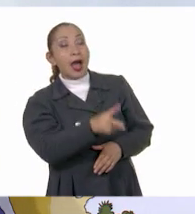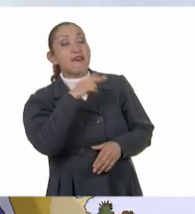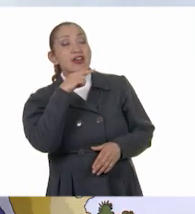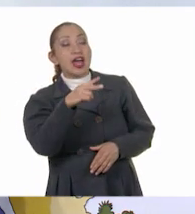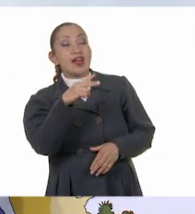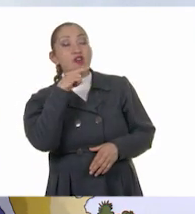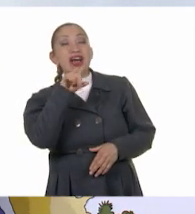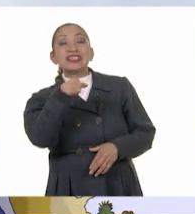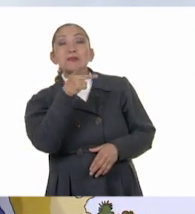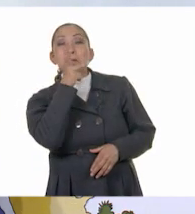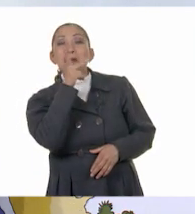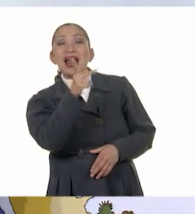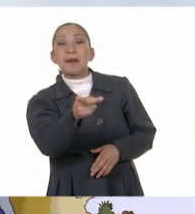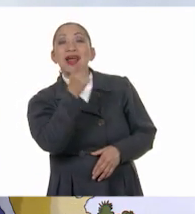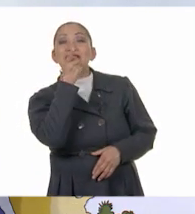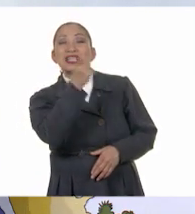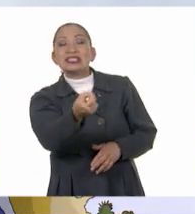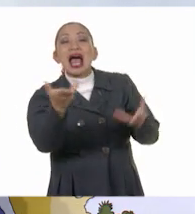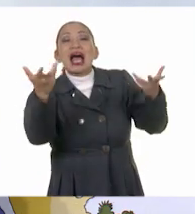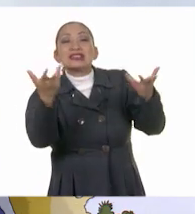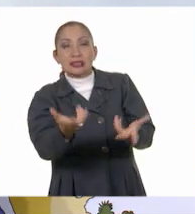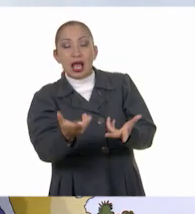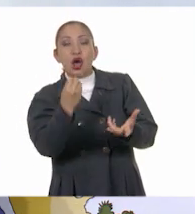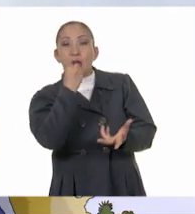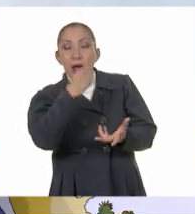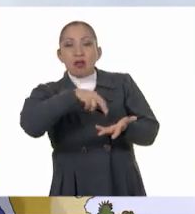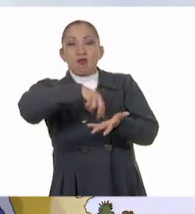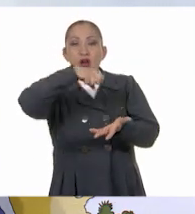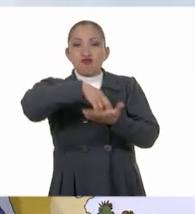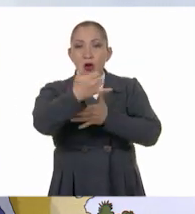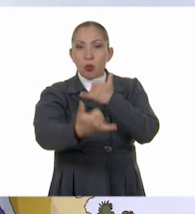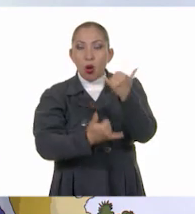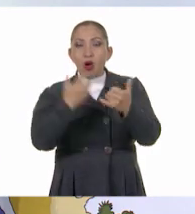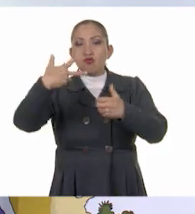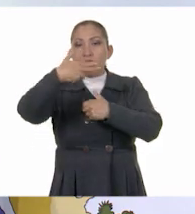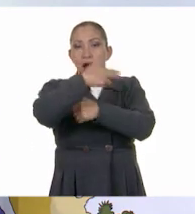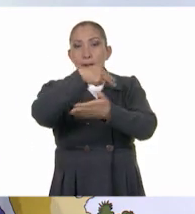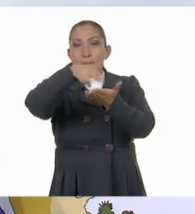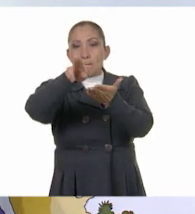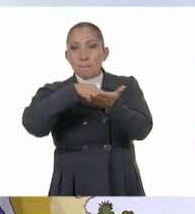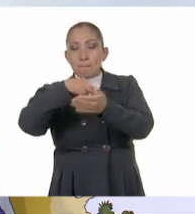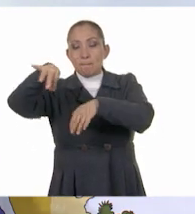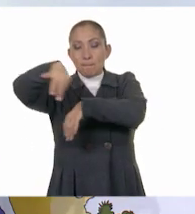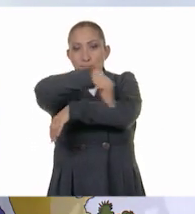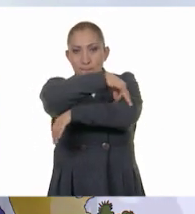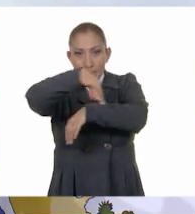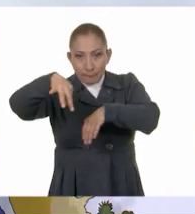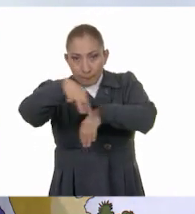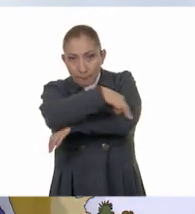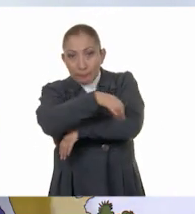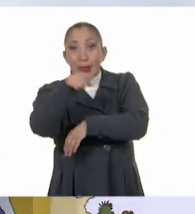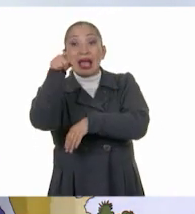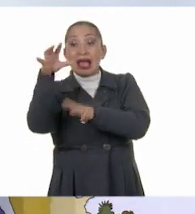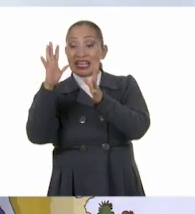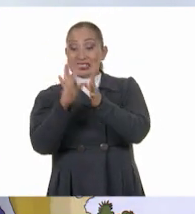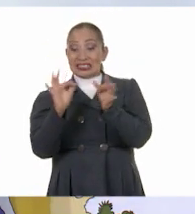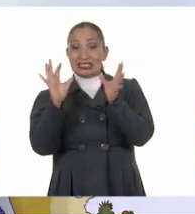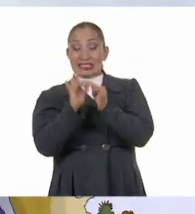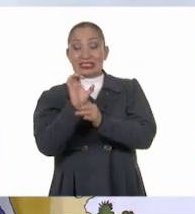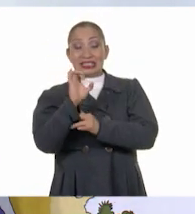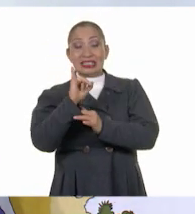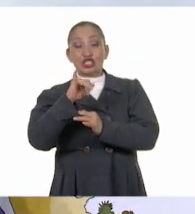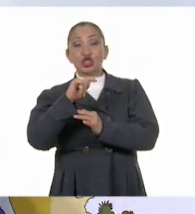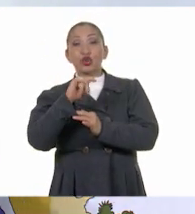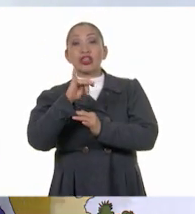verbos son las palabras que expresan las acciones. Comer, saltar, jugar, cortar, pintar, trazar. Y los instructivos van a